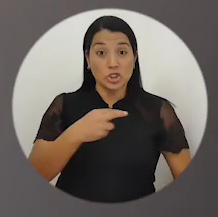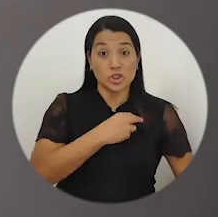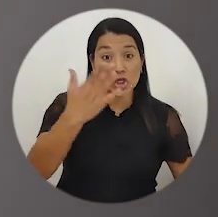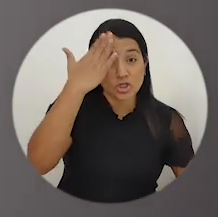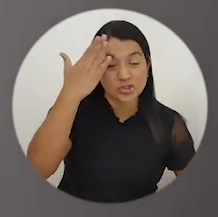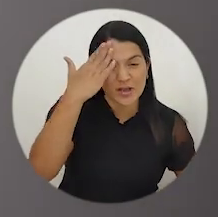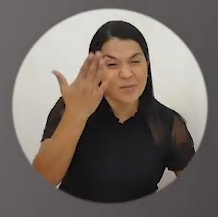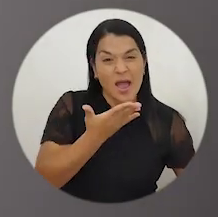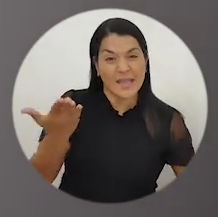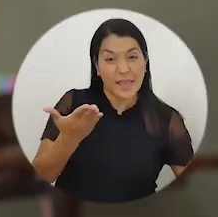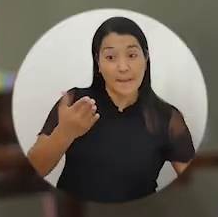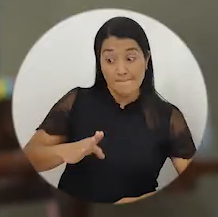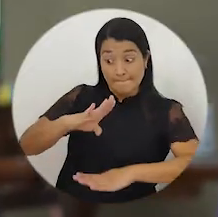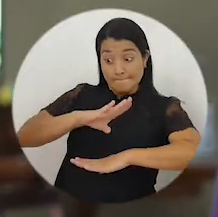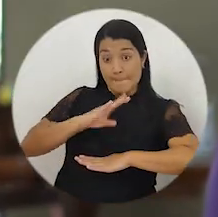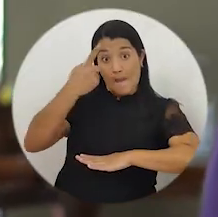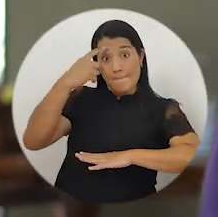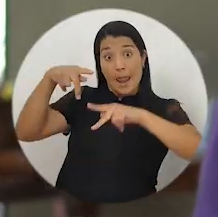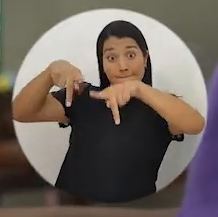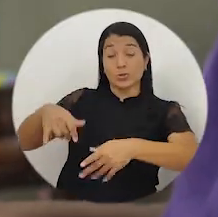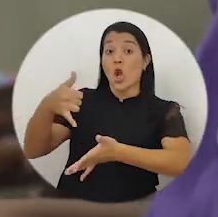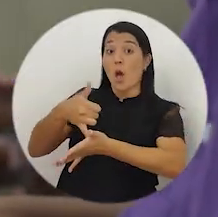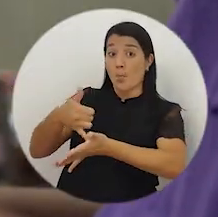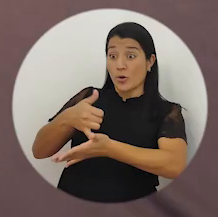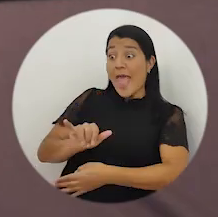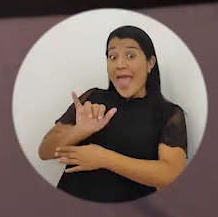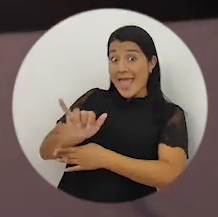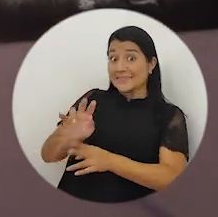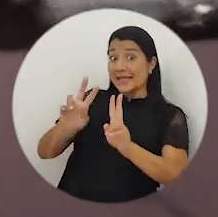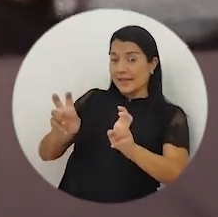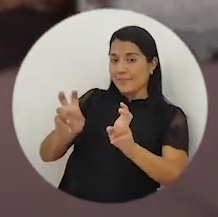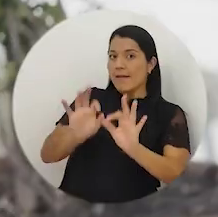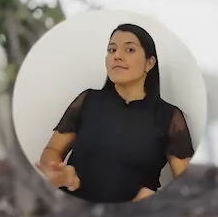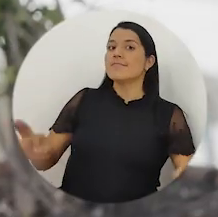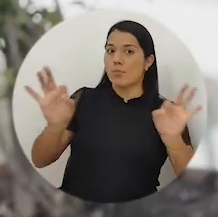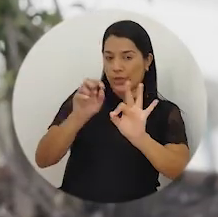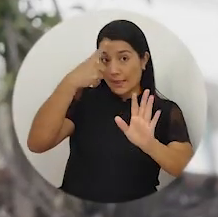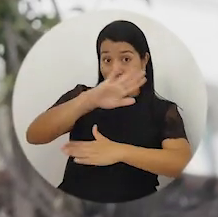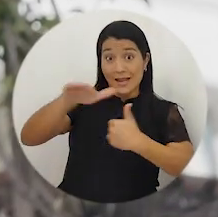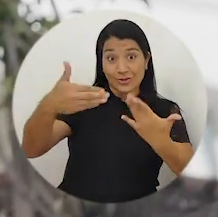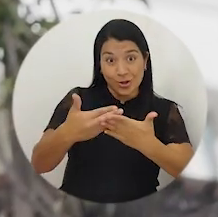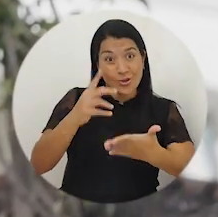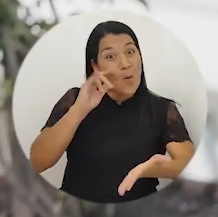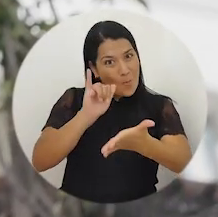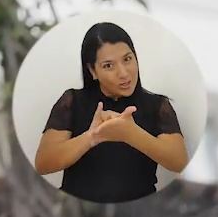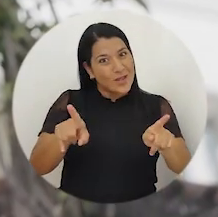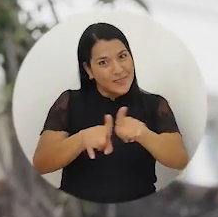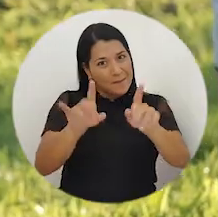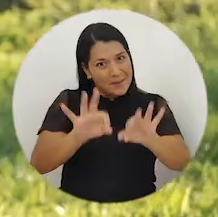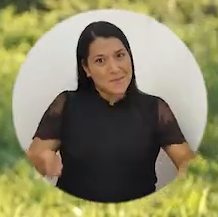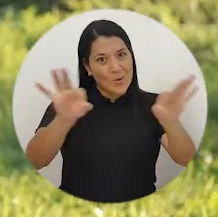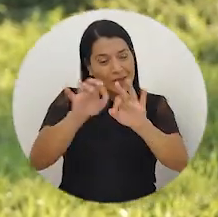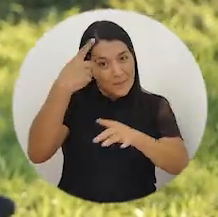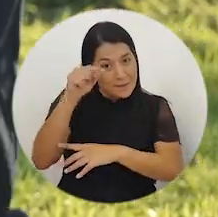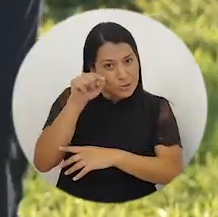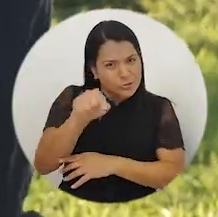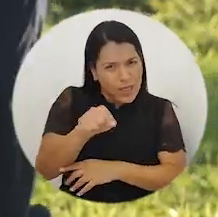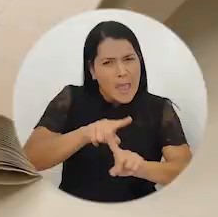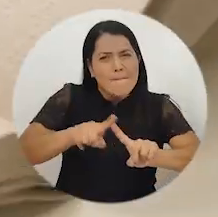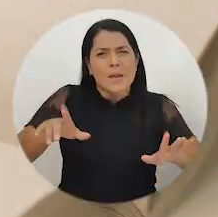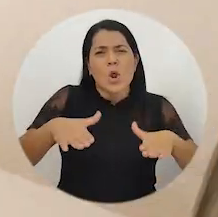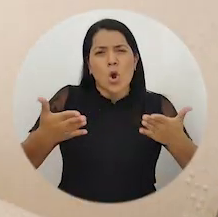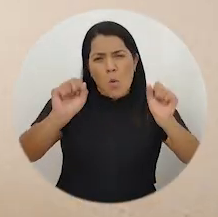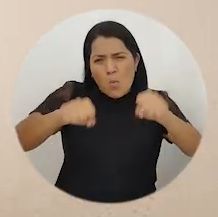sabemos que el bienestar de las personas más vulnerables es un tema de todos y por eso te importa pero Cómo saber que tu